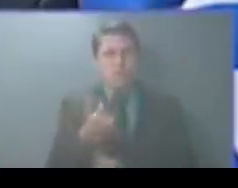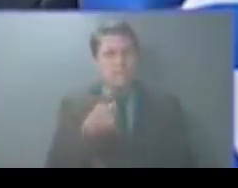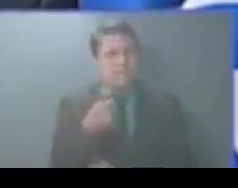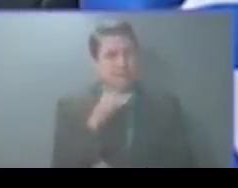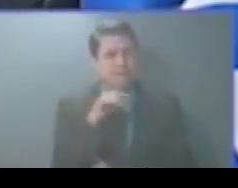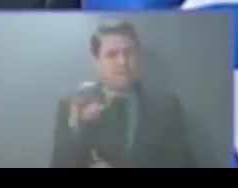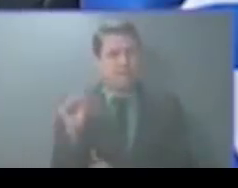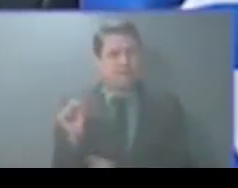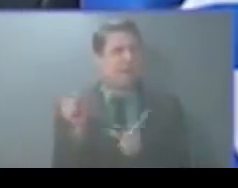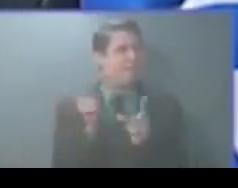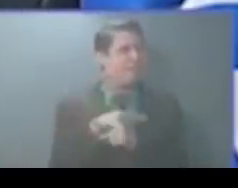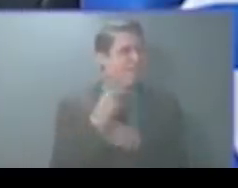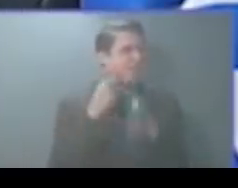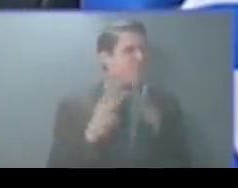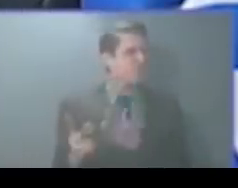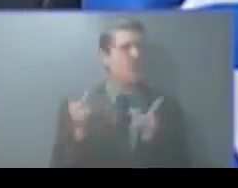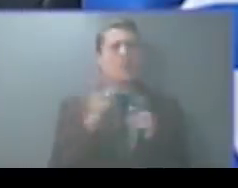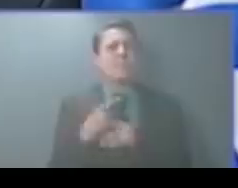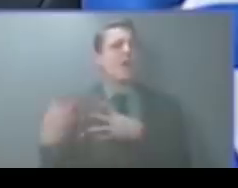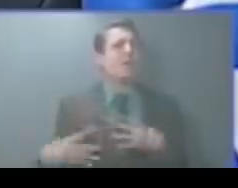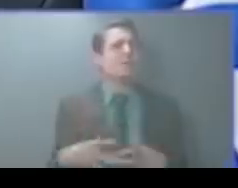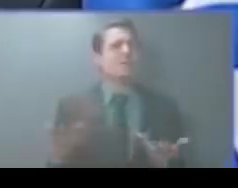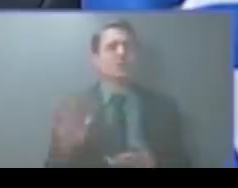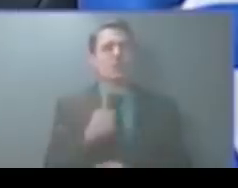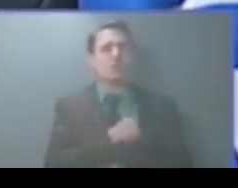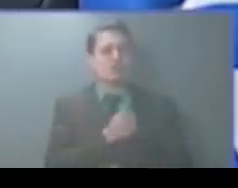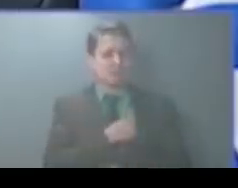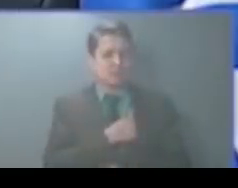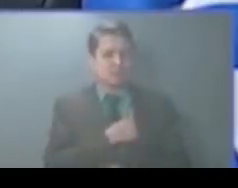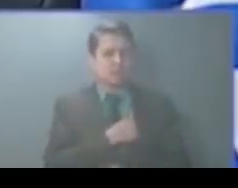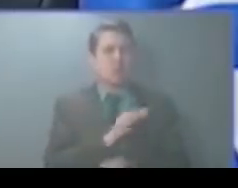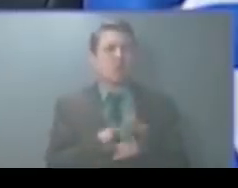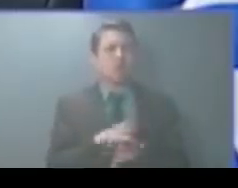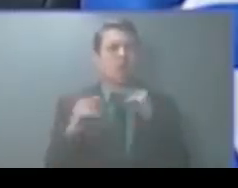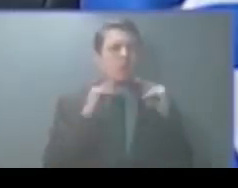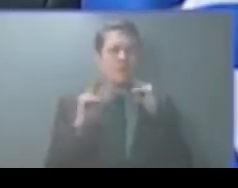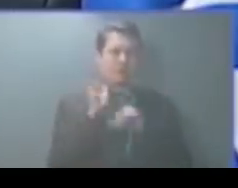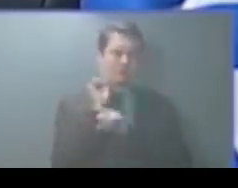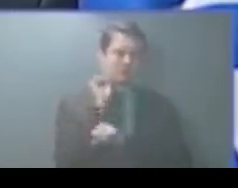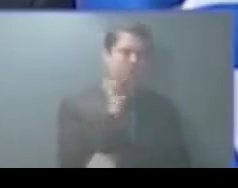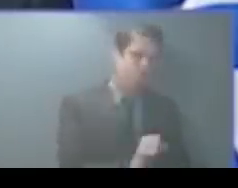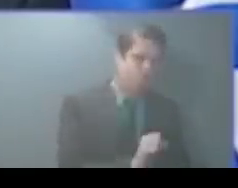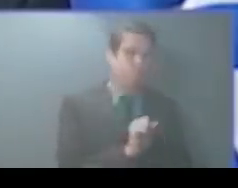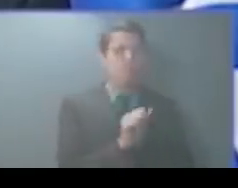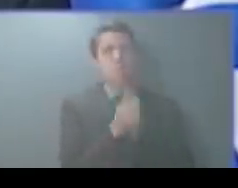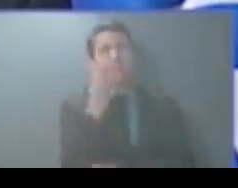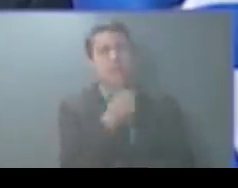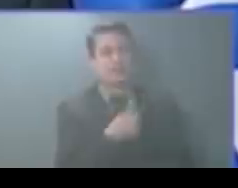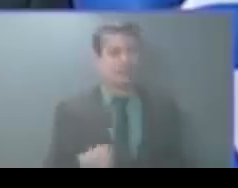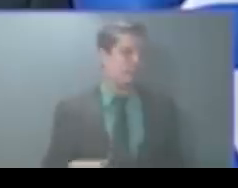para actividades arbitrarias o el espíritu conducta autocrática de un presidente,